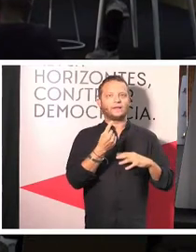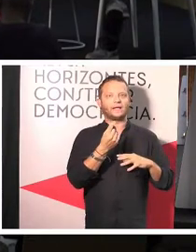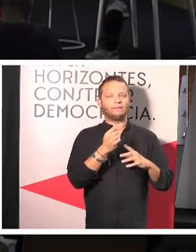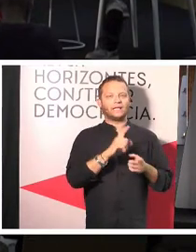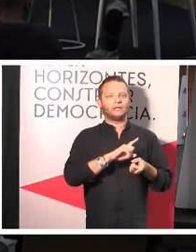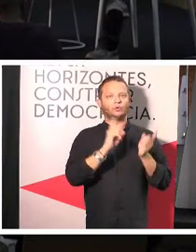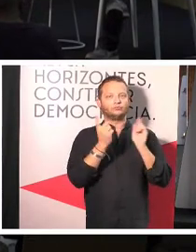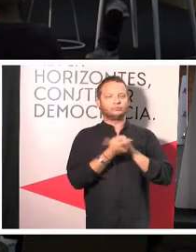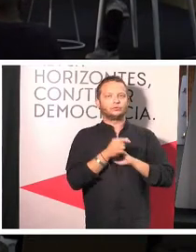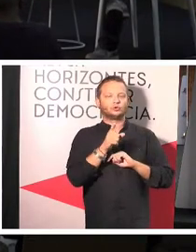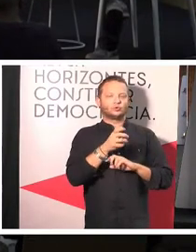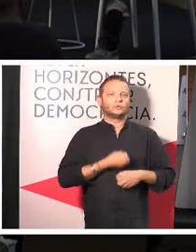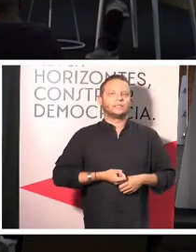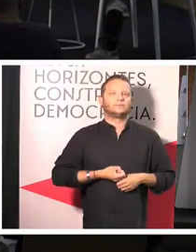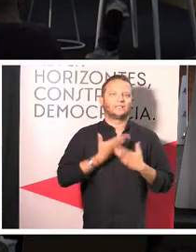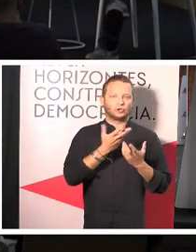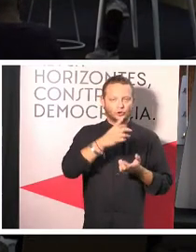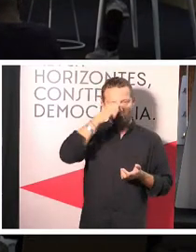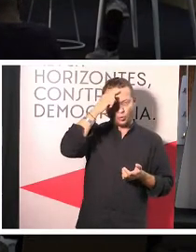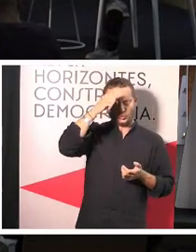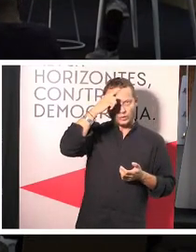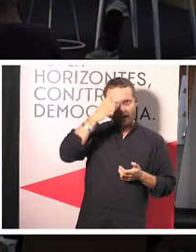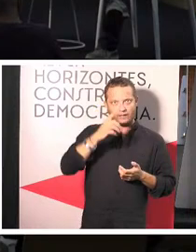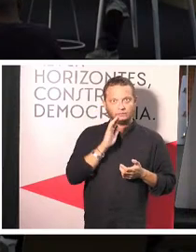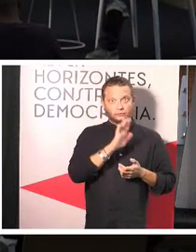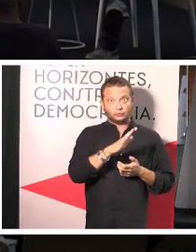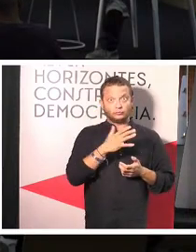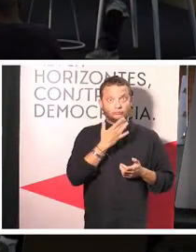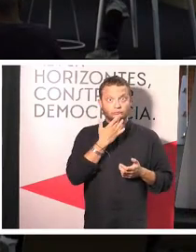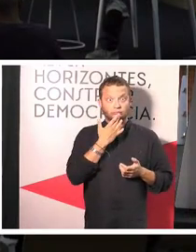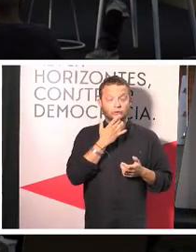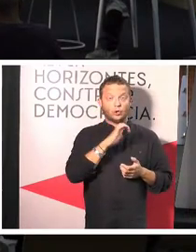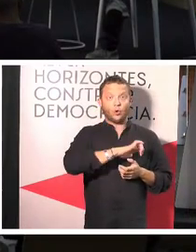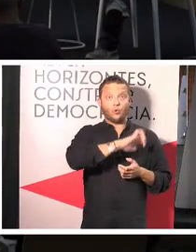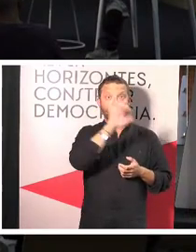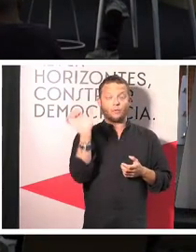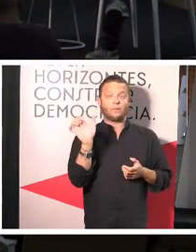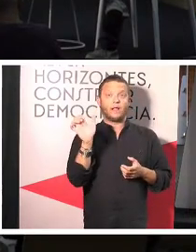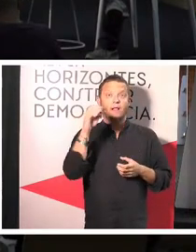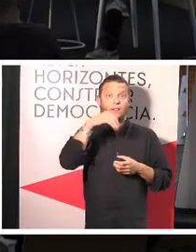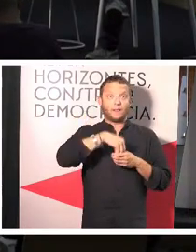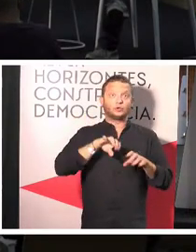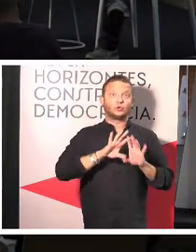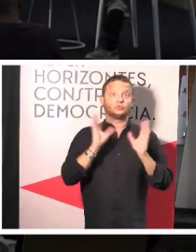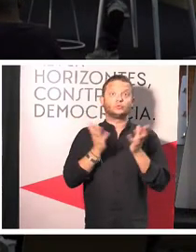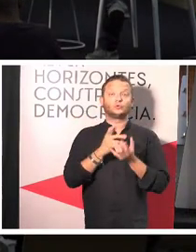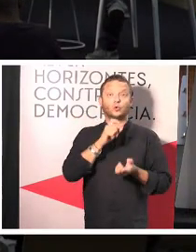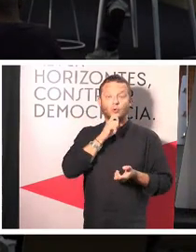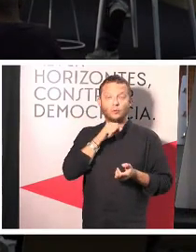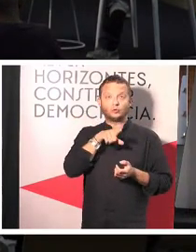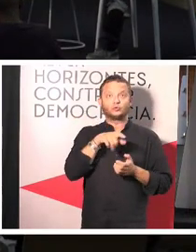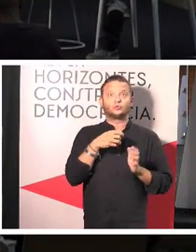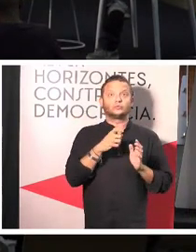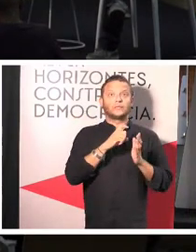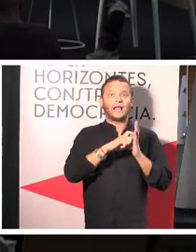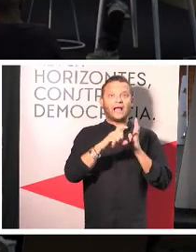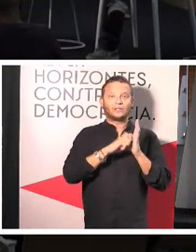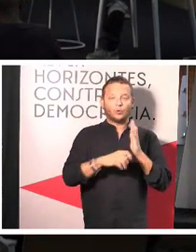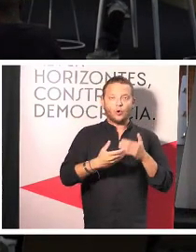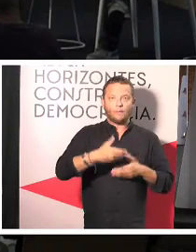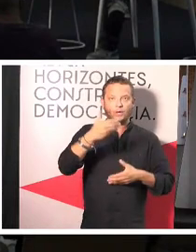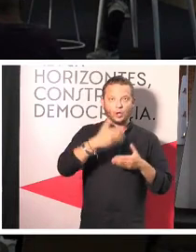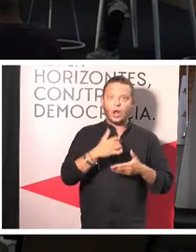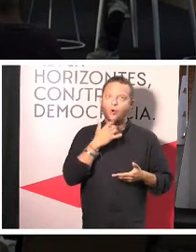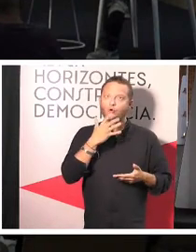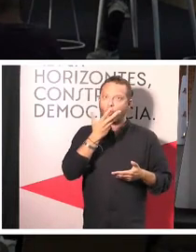¿no?, sus expresiones culturales y la posición que Europa ocupa en el mundo. Sus artículos, algunos